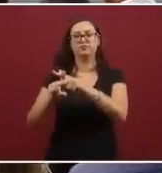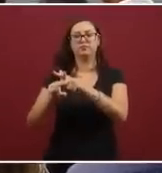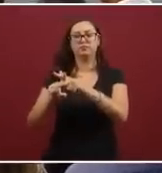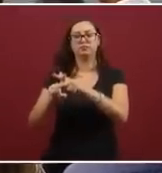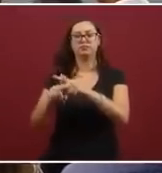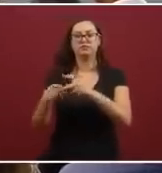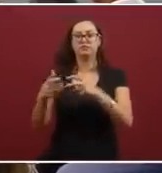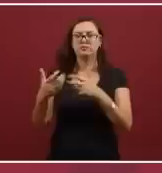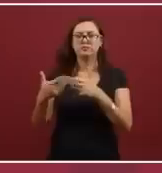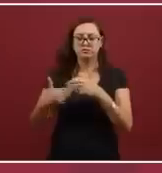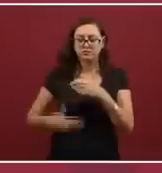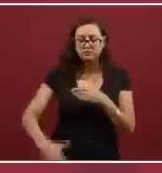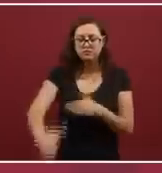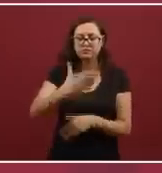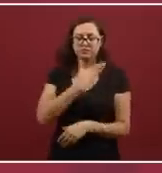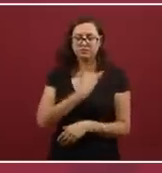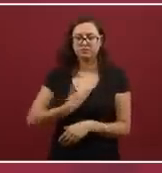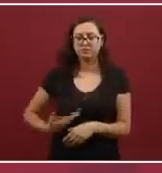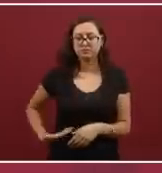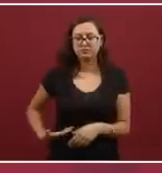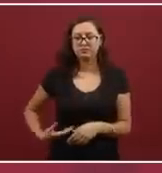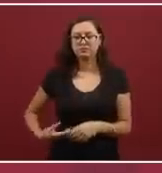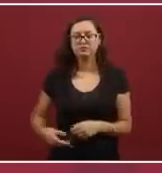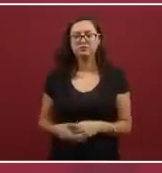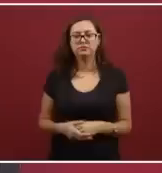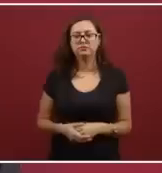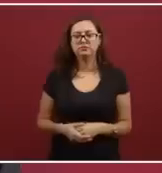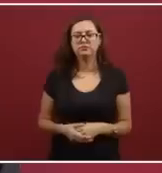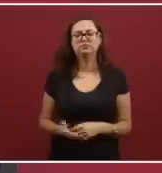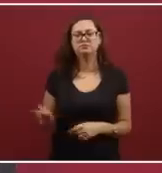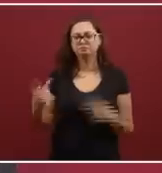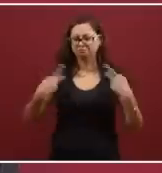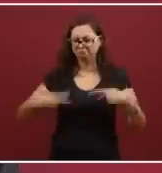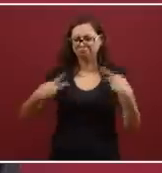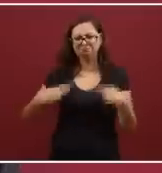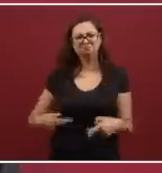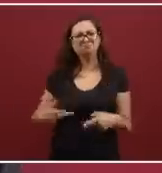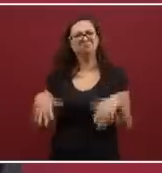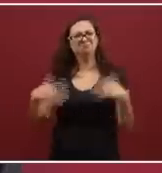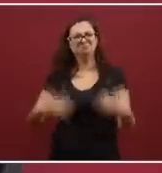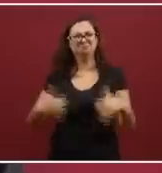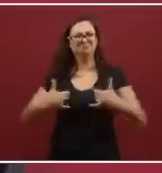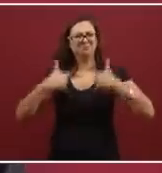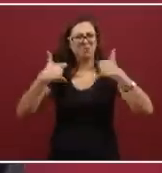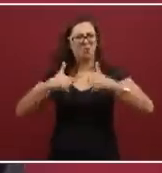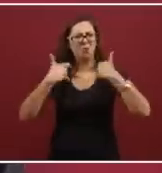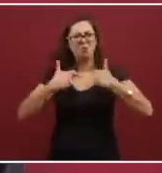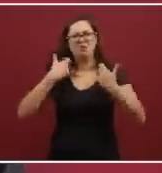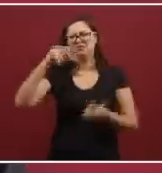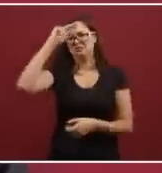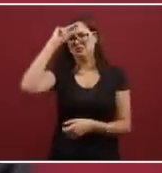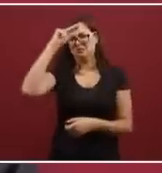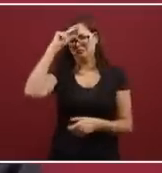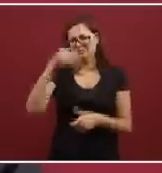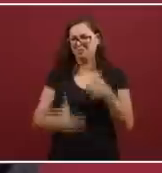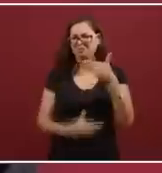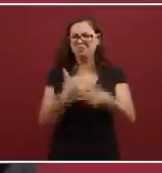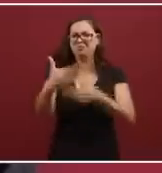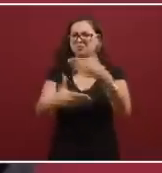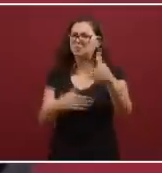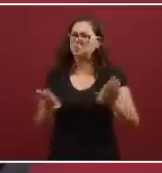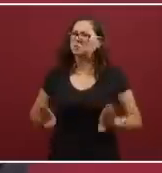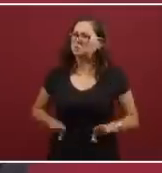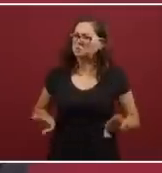en funciones, es una gente joven, inteligente, progresista, muy buena